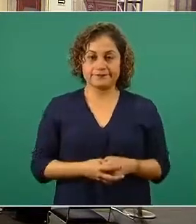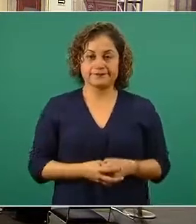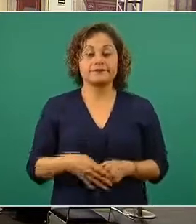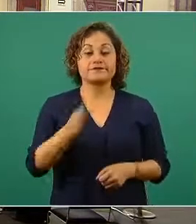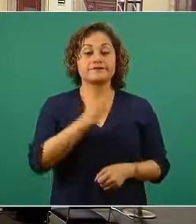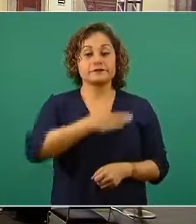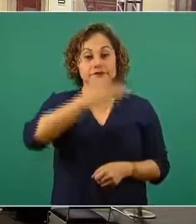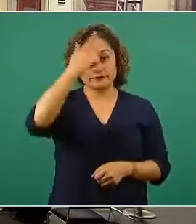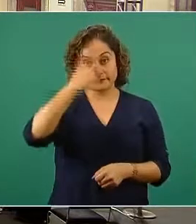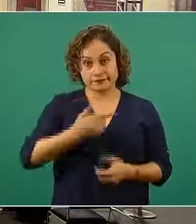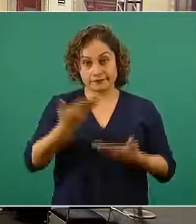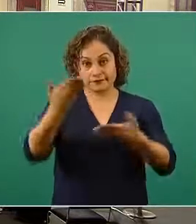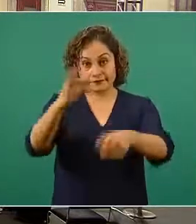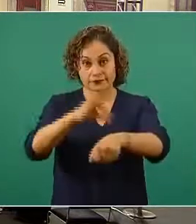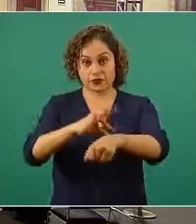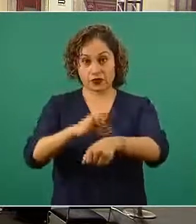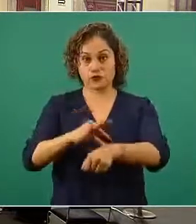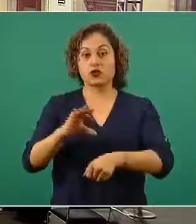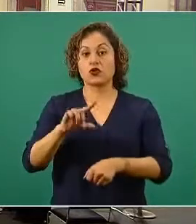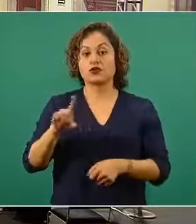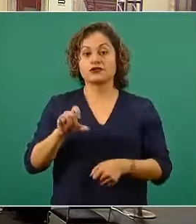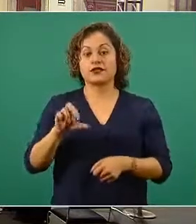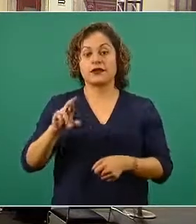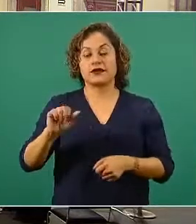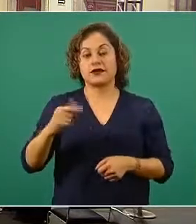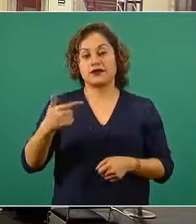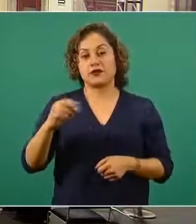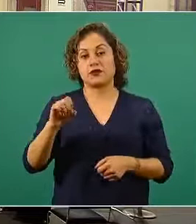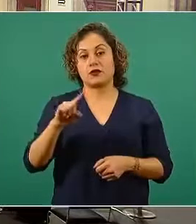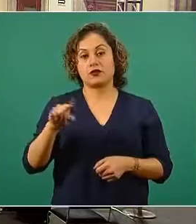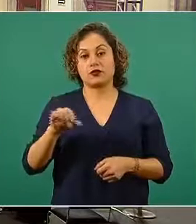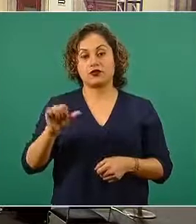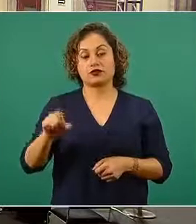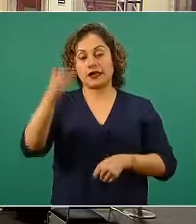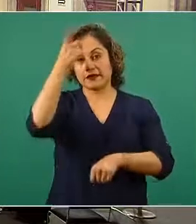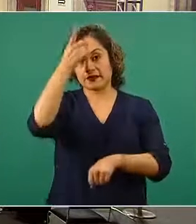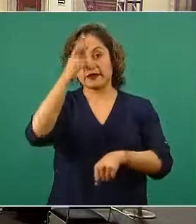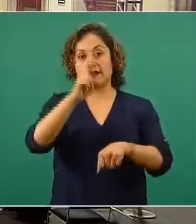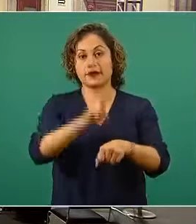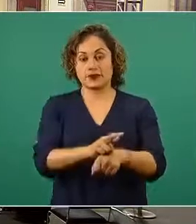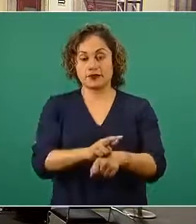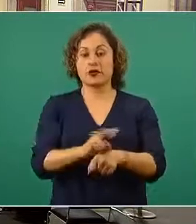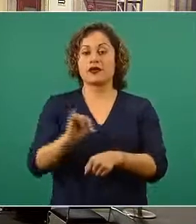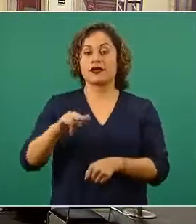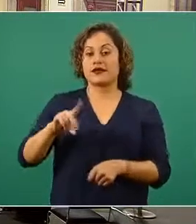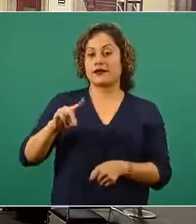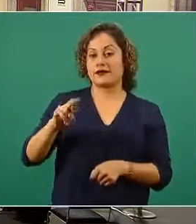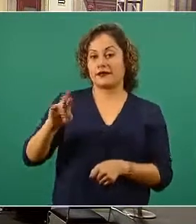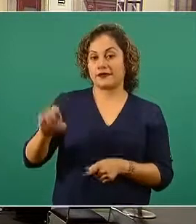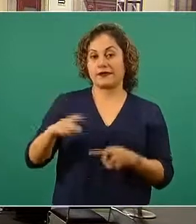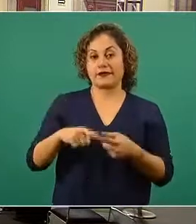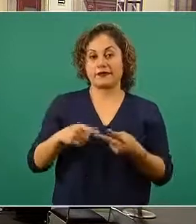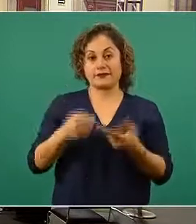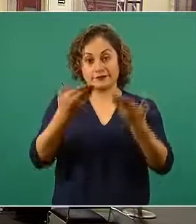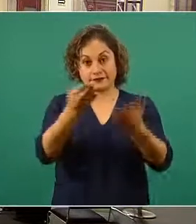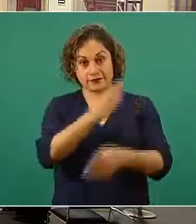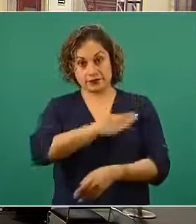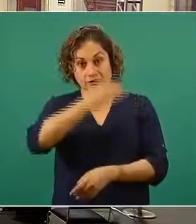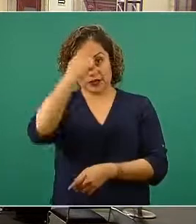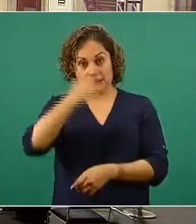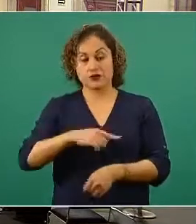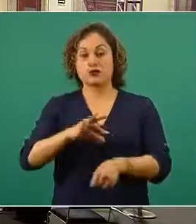Buenas noches, doctor Cristian Zaragoza, director de Información Epidemiológica del INDRE. Buenas noches, doctor